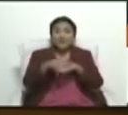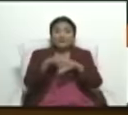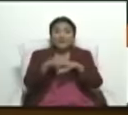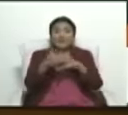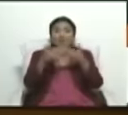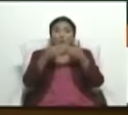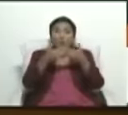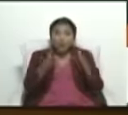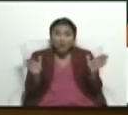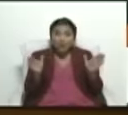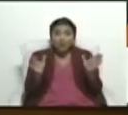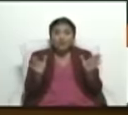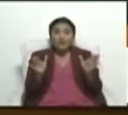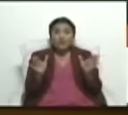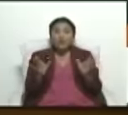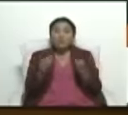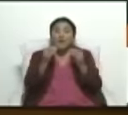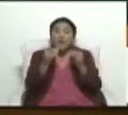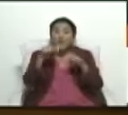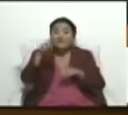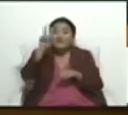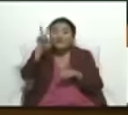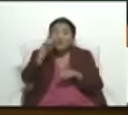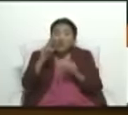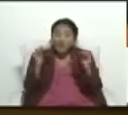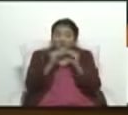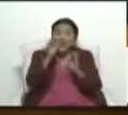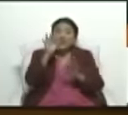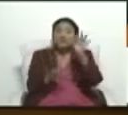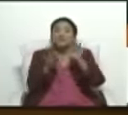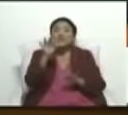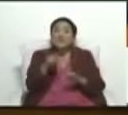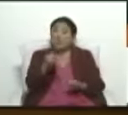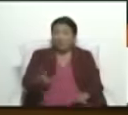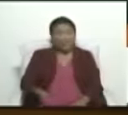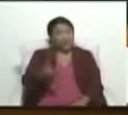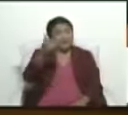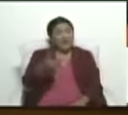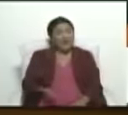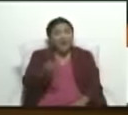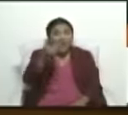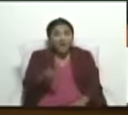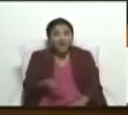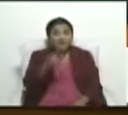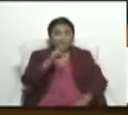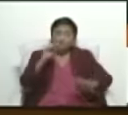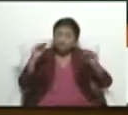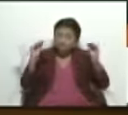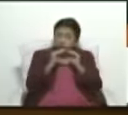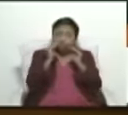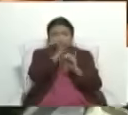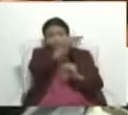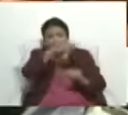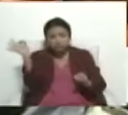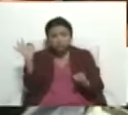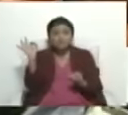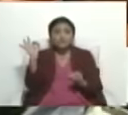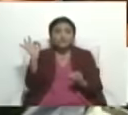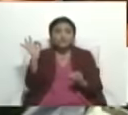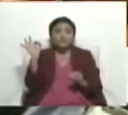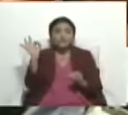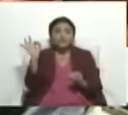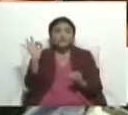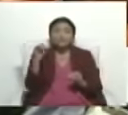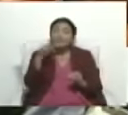Público para la democracia venezolana ganada la justicia. Vean lo trascendente que es